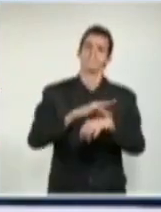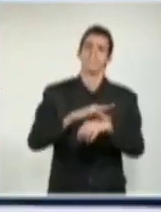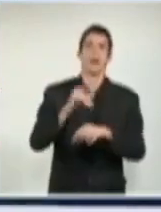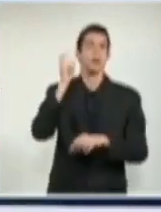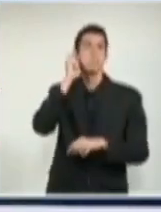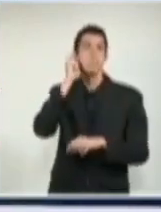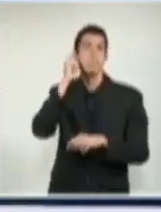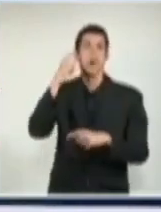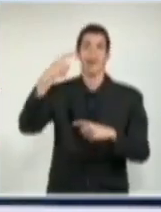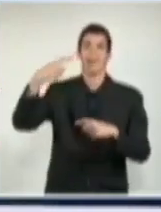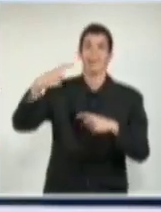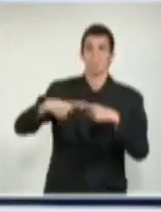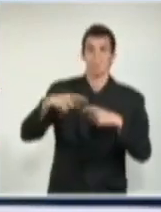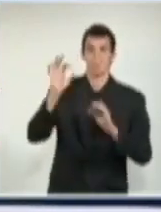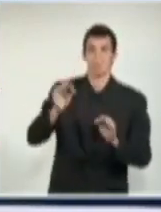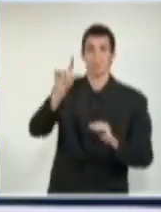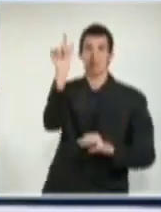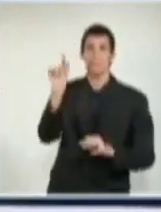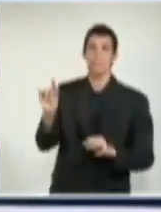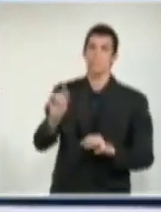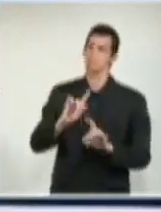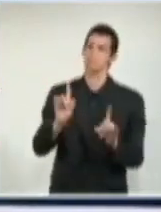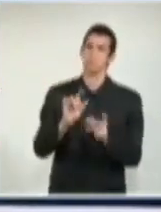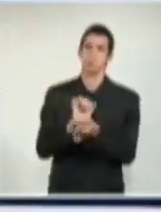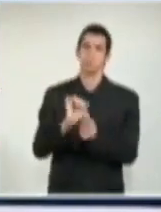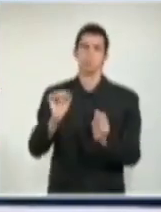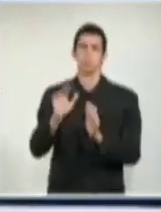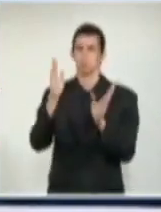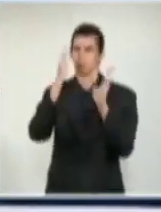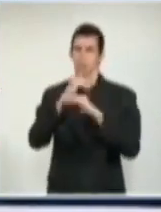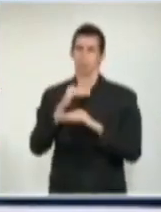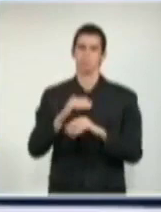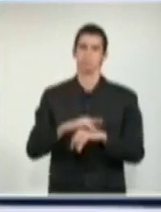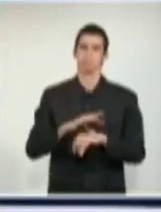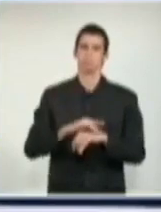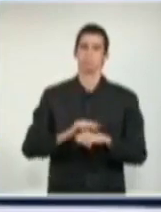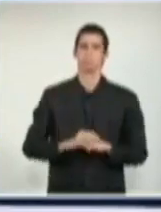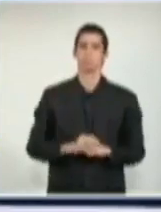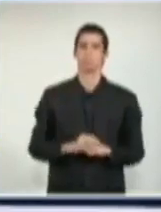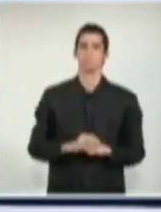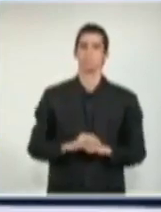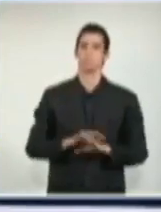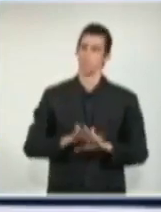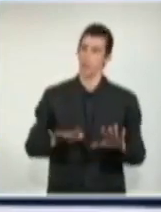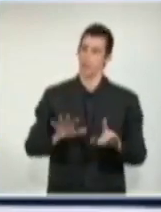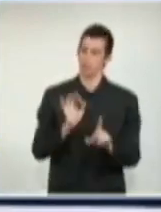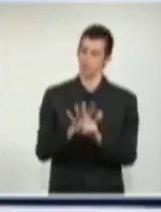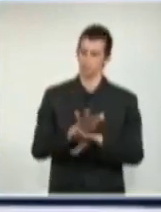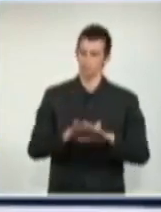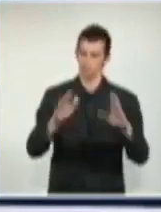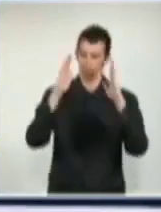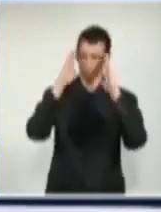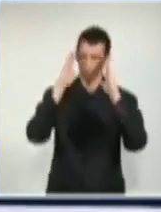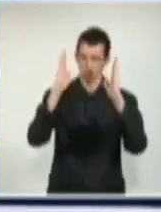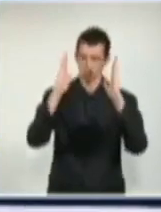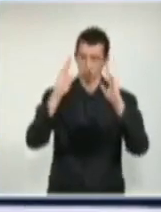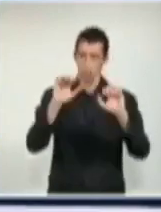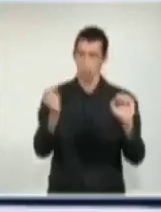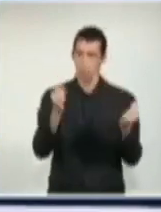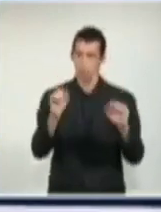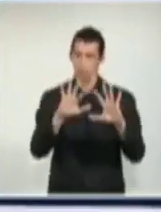enfermedad a partir de los primeros síntomas se realizan las acciones del control epidemiológico a las personas